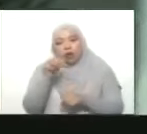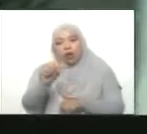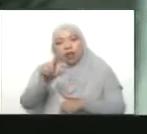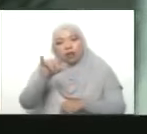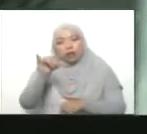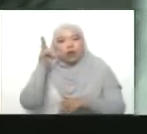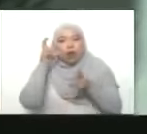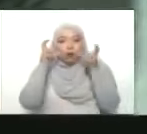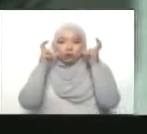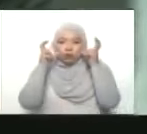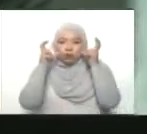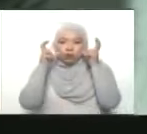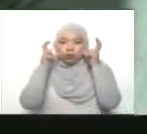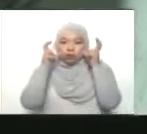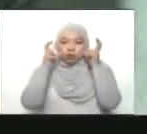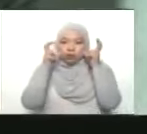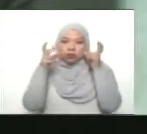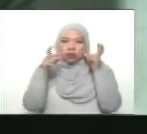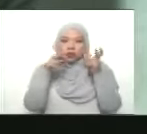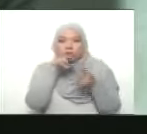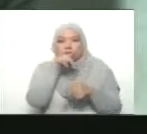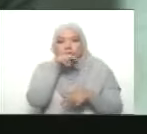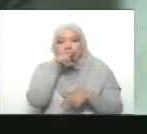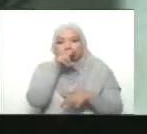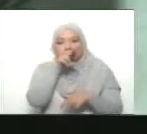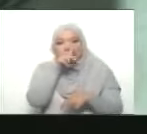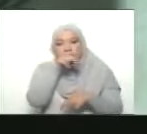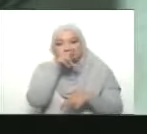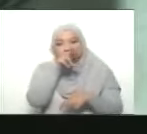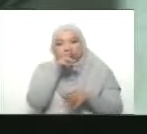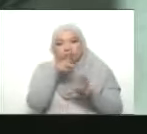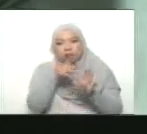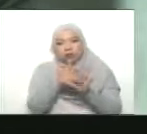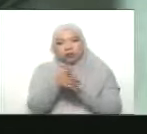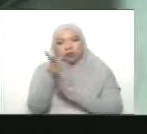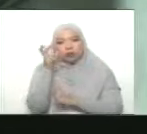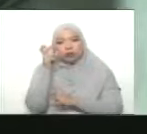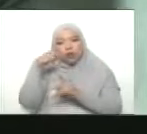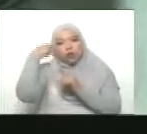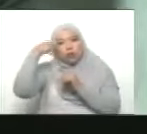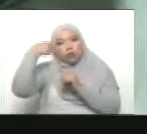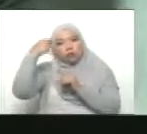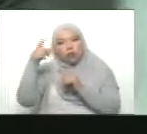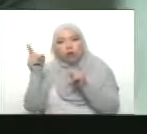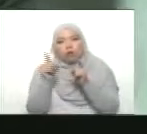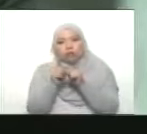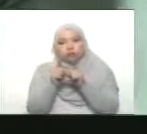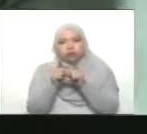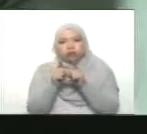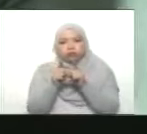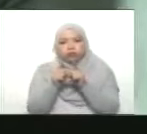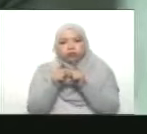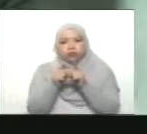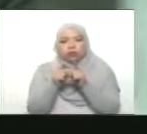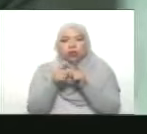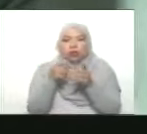lo escucha hablar, porque pocos videos quedaron, ¿verdad, Sol? De